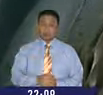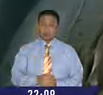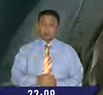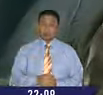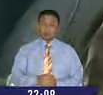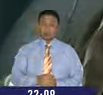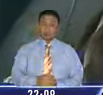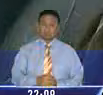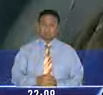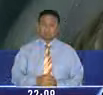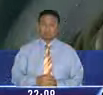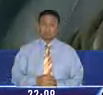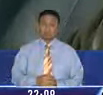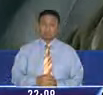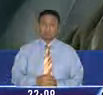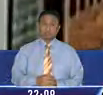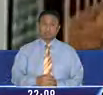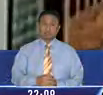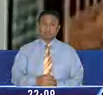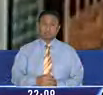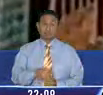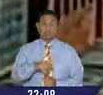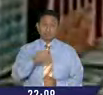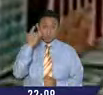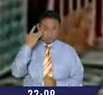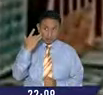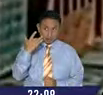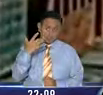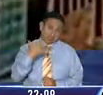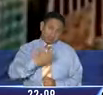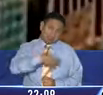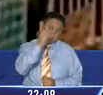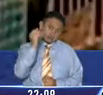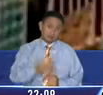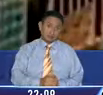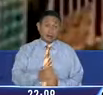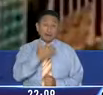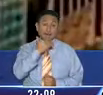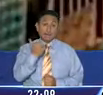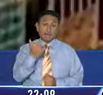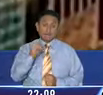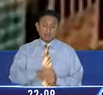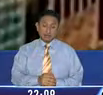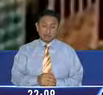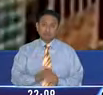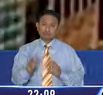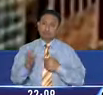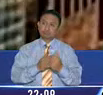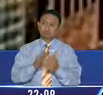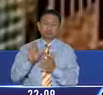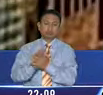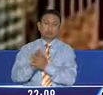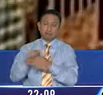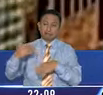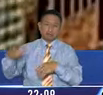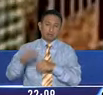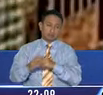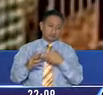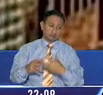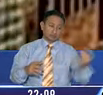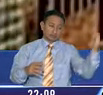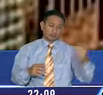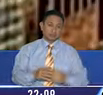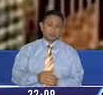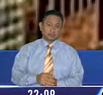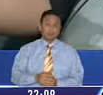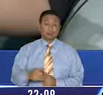algo anormal. En sumo caso, dicen es mejor que el dinero soporte las consecuencias antes de arriesgar la vida. Lo que debemos